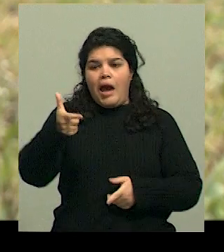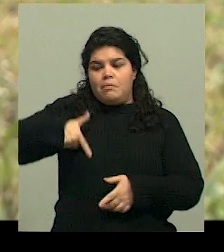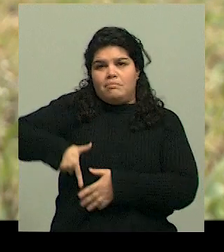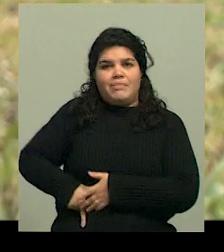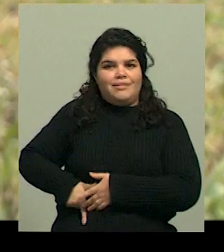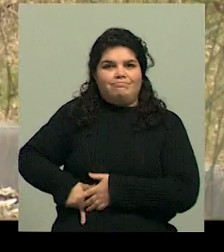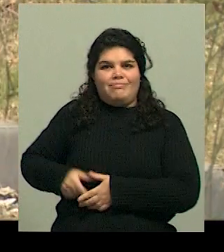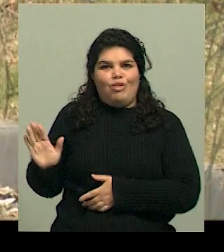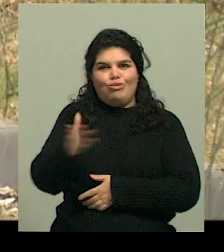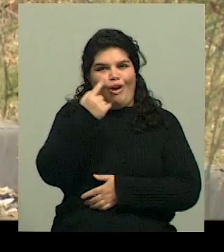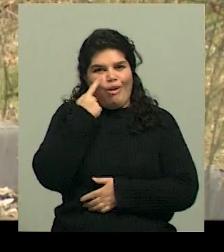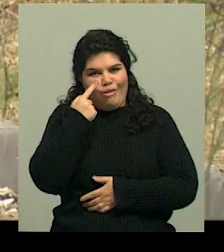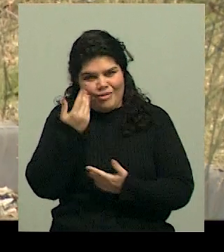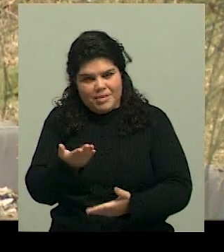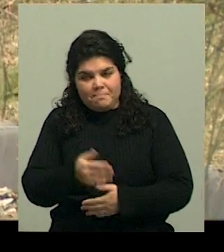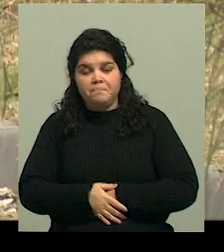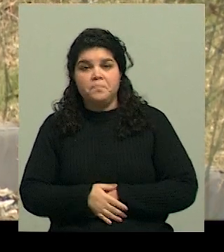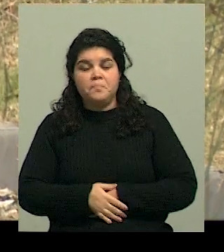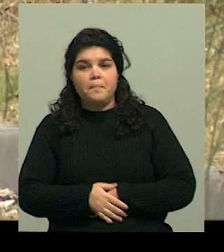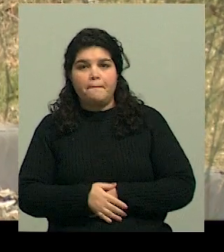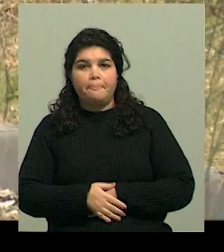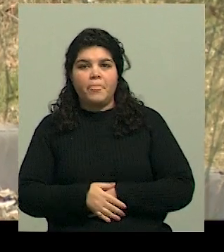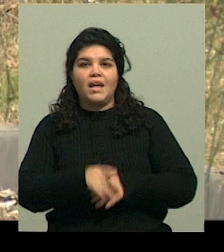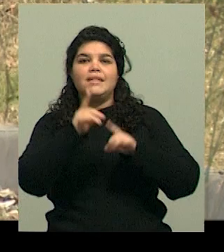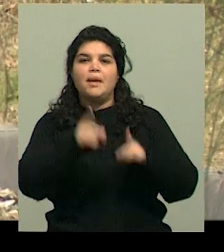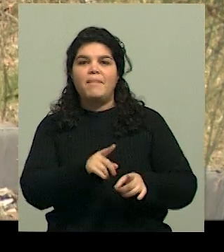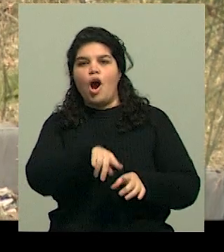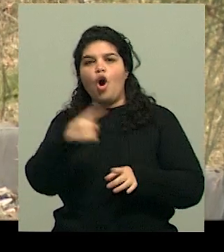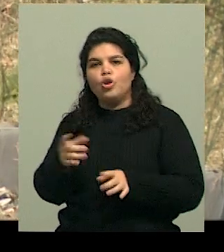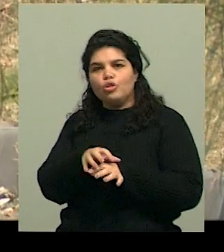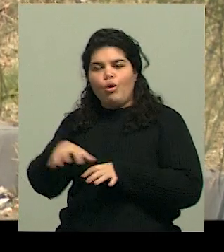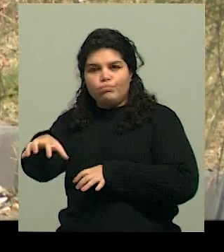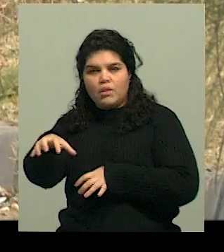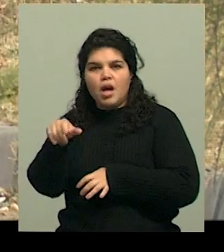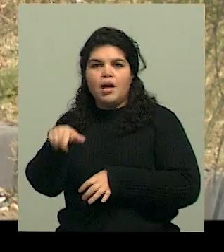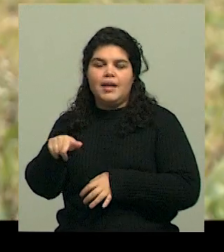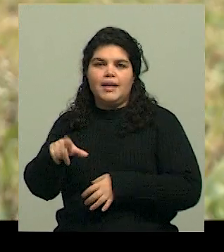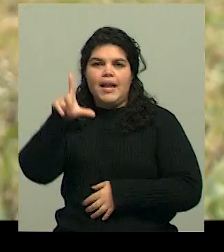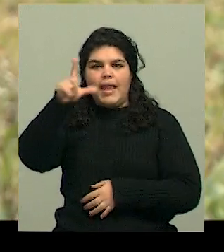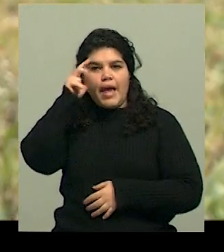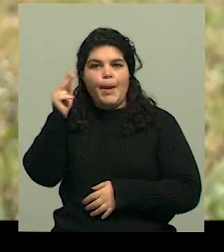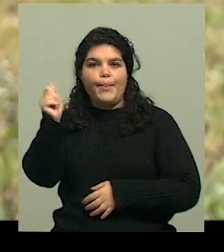También están las levas, que cuando se necesitan hombres, se van